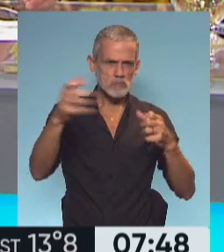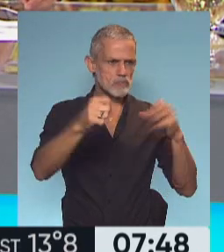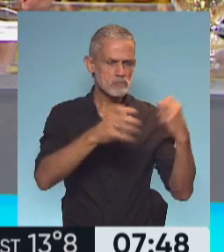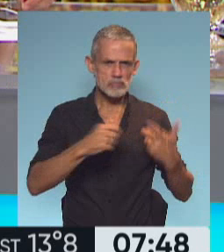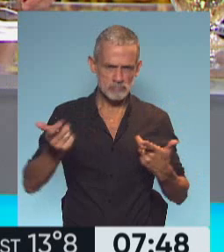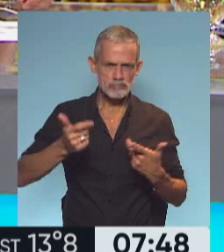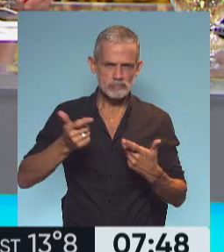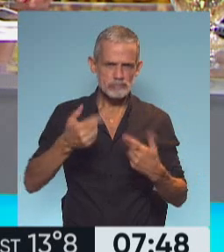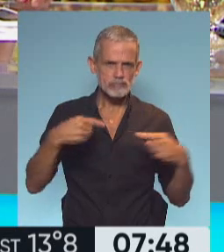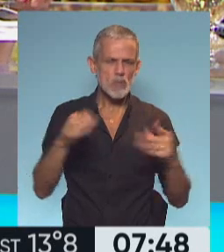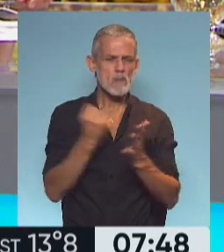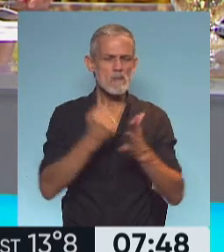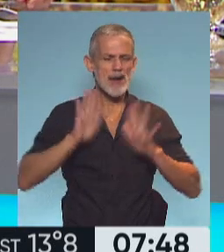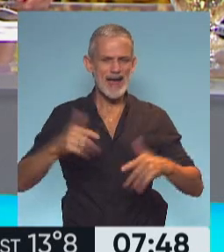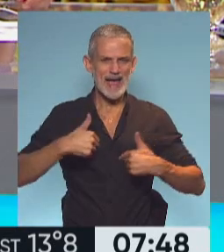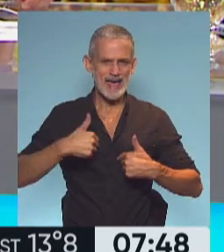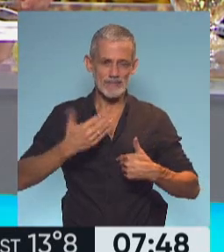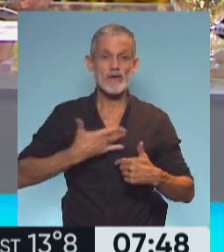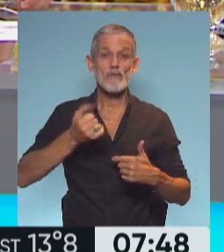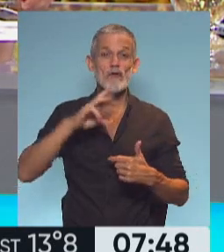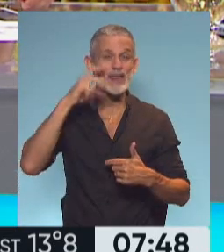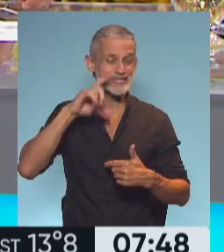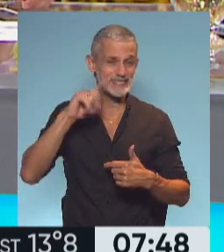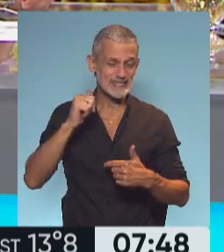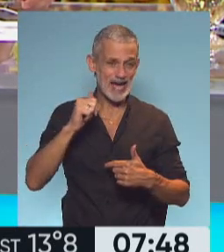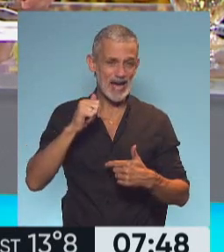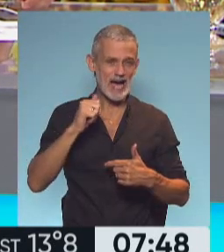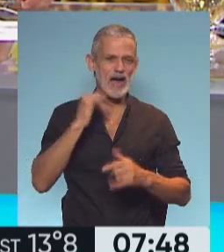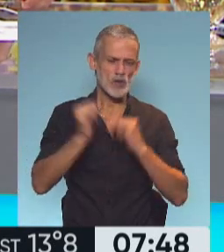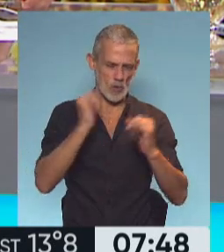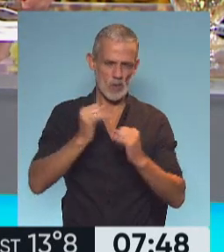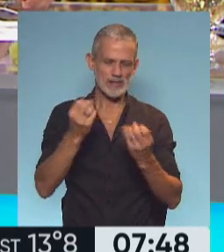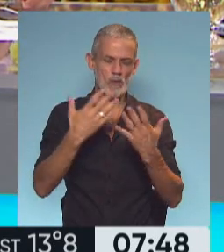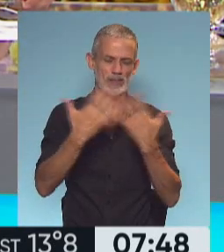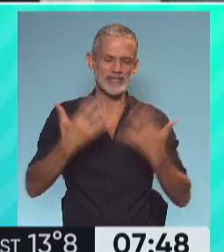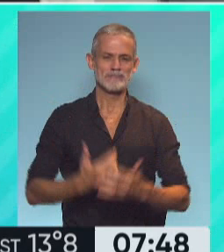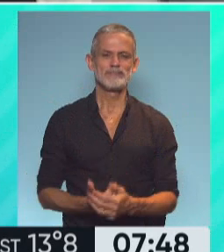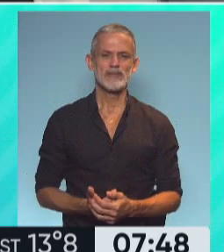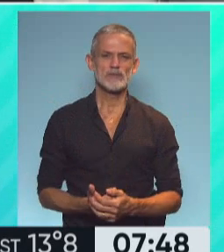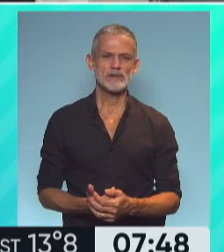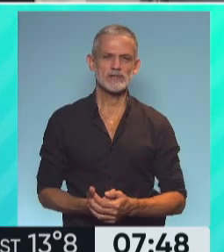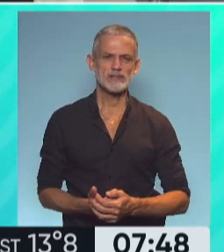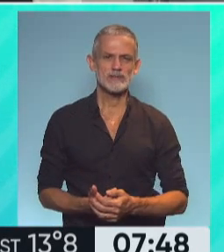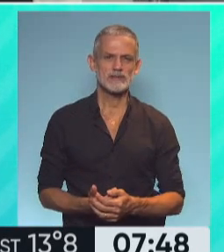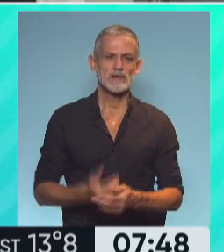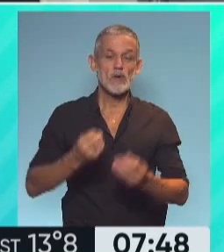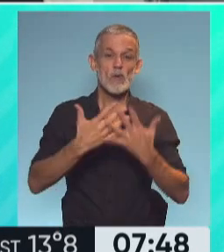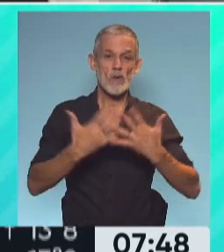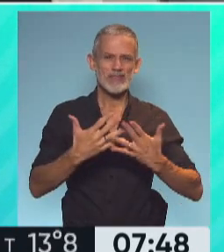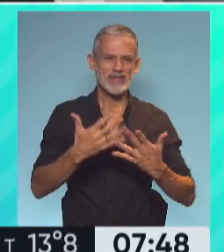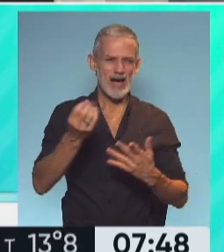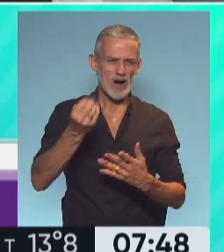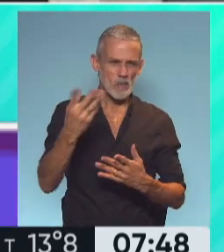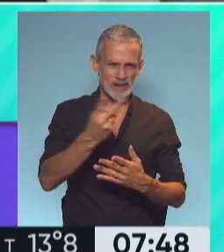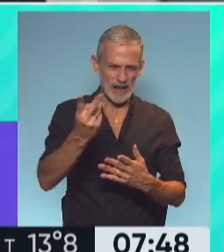por eso ya estamos con Florencia Rodríguez para hablar de este tema. ¿Qué tal, Flor? Muy buen martes. Buen día, Silvia, buen